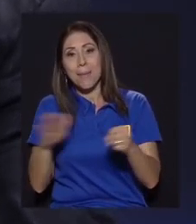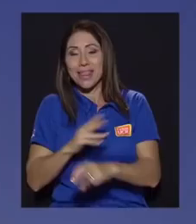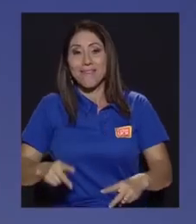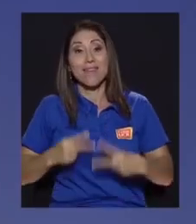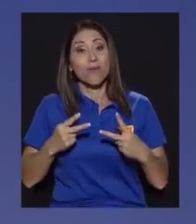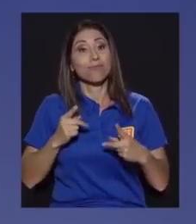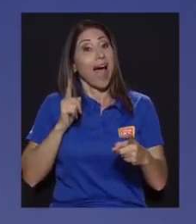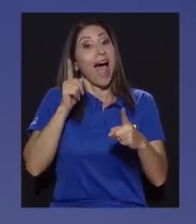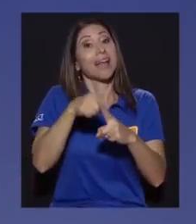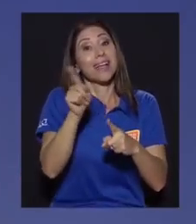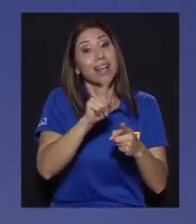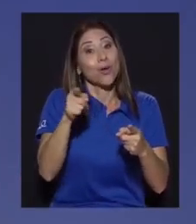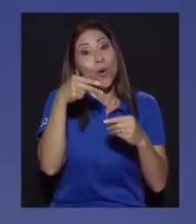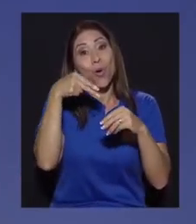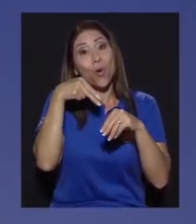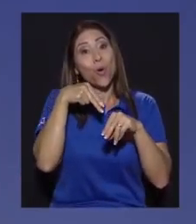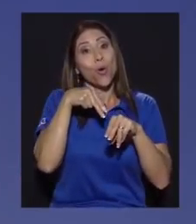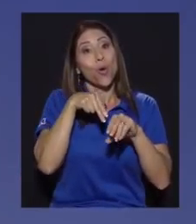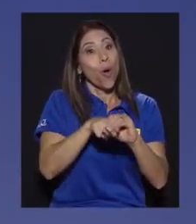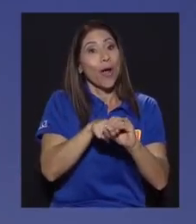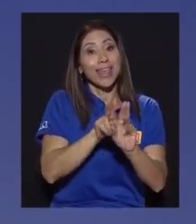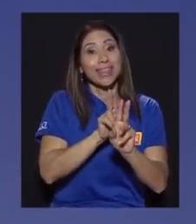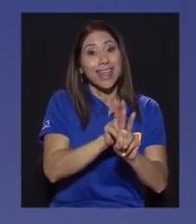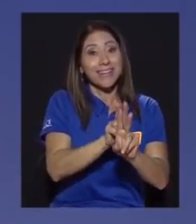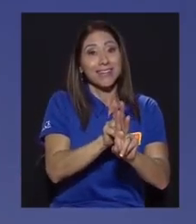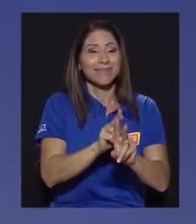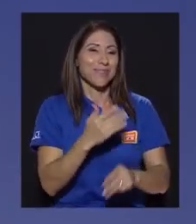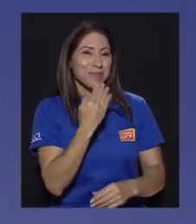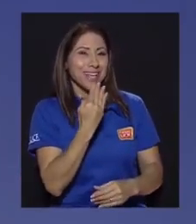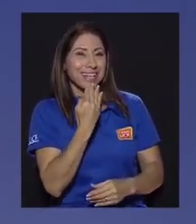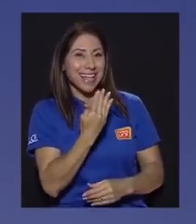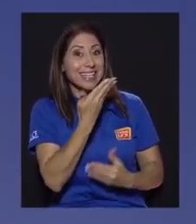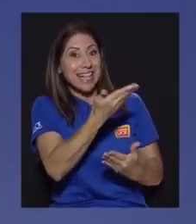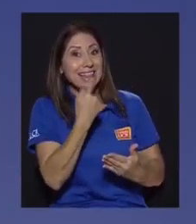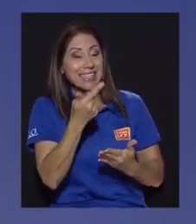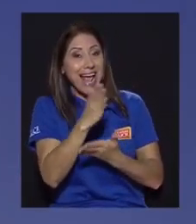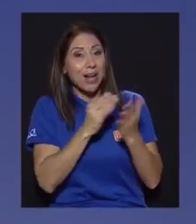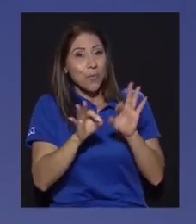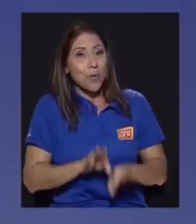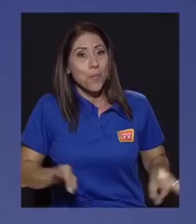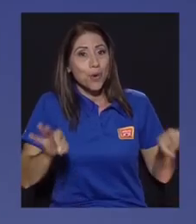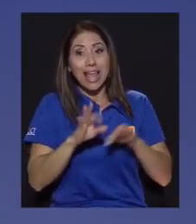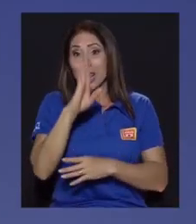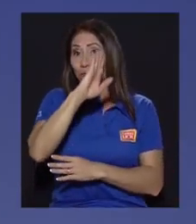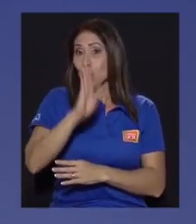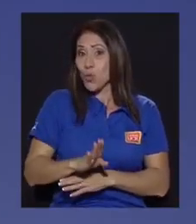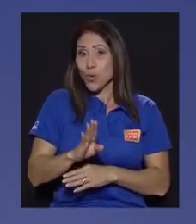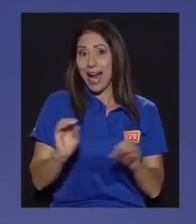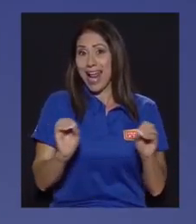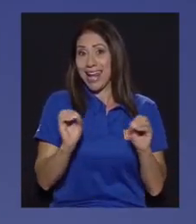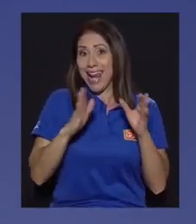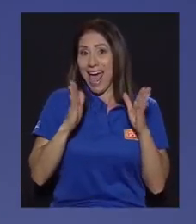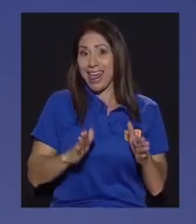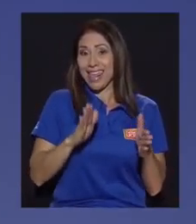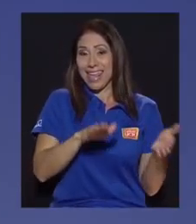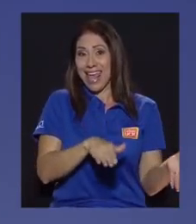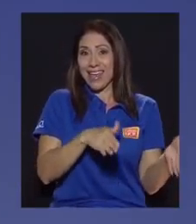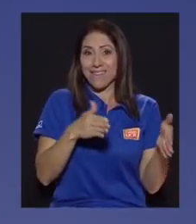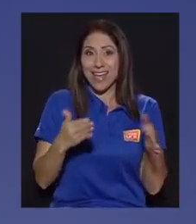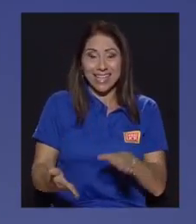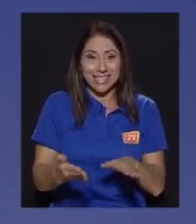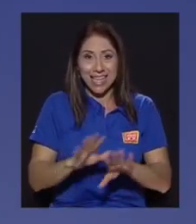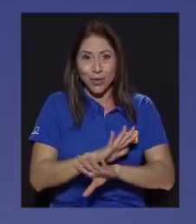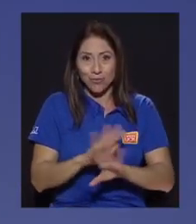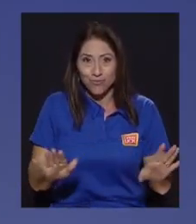muchas gracias armando en el mando dice algo muy importante en política nunca hay nadie que haya fallecido directamente o